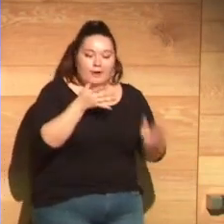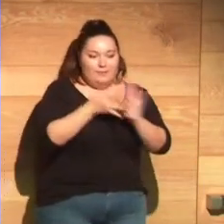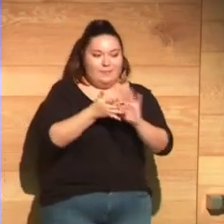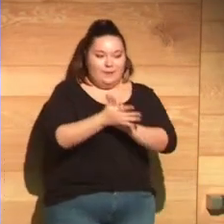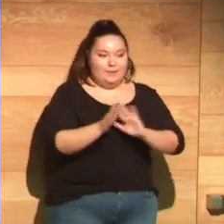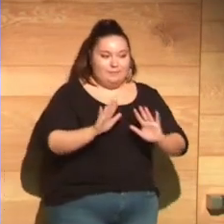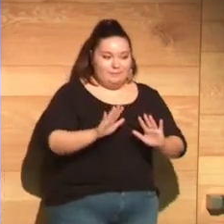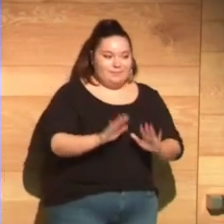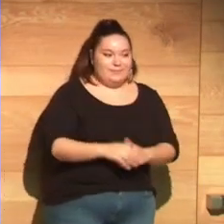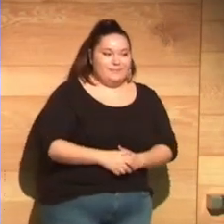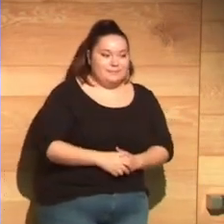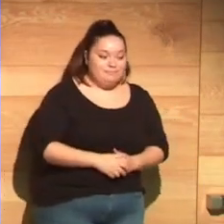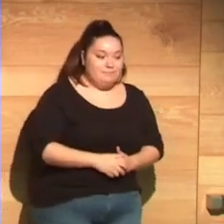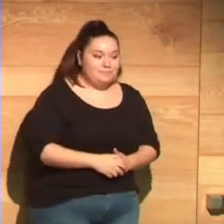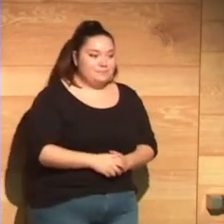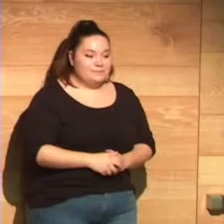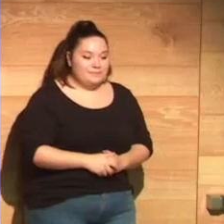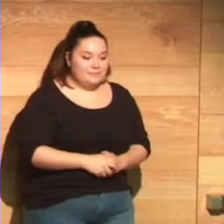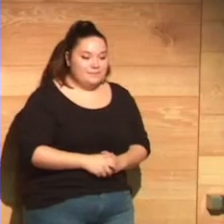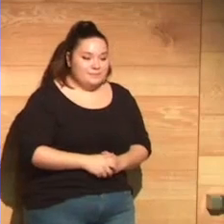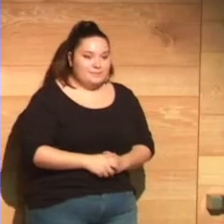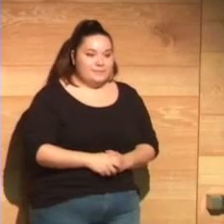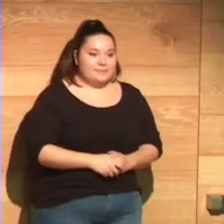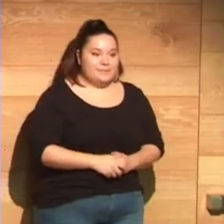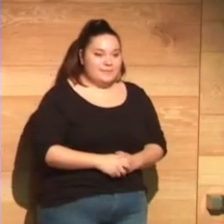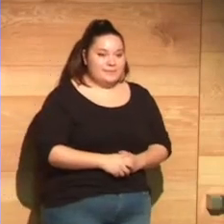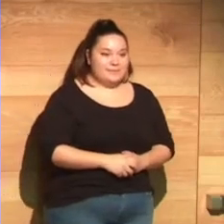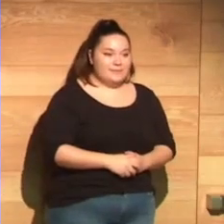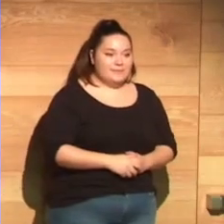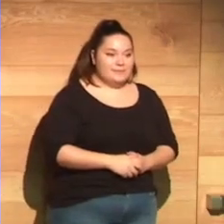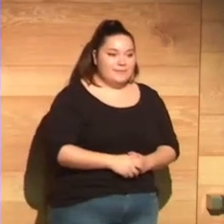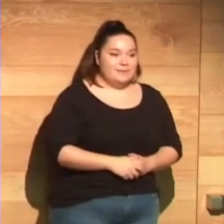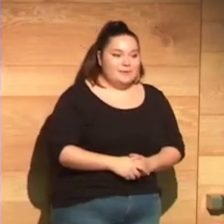funciona. Creo que es un engaño perfecto, y lo digo así, y ahora lo explico.